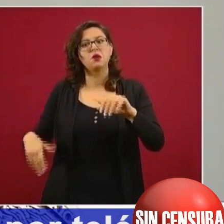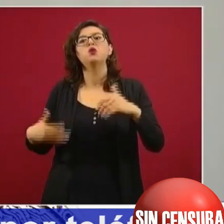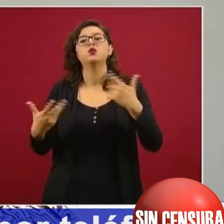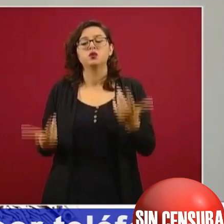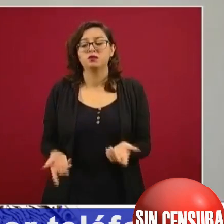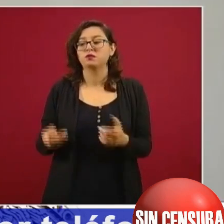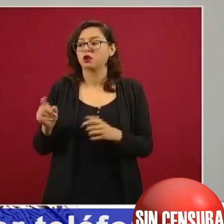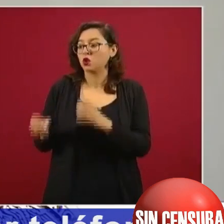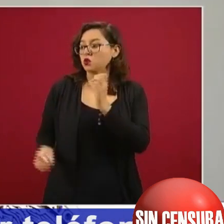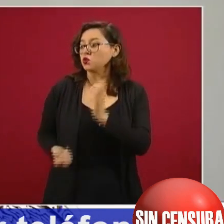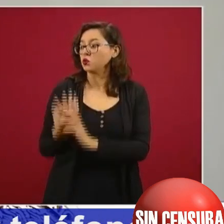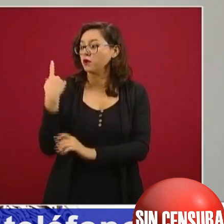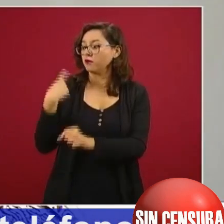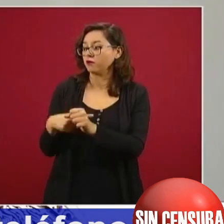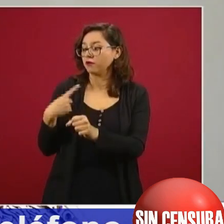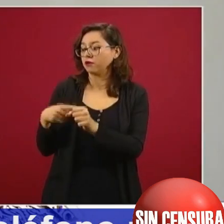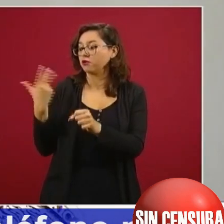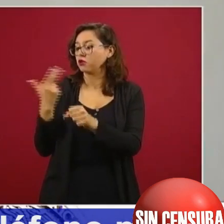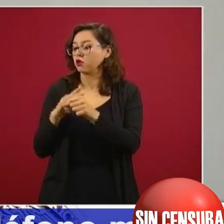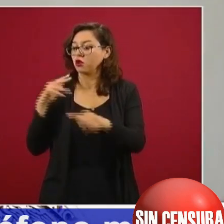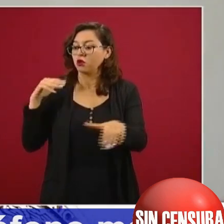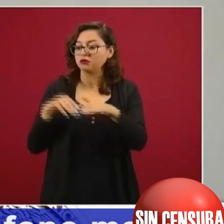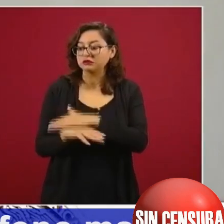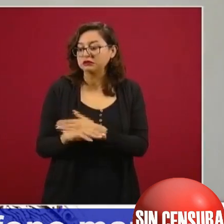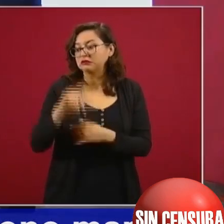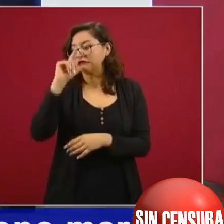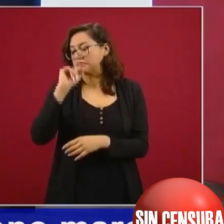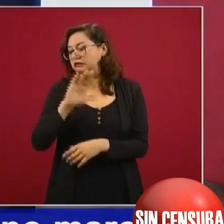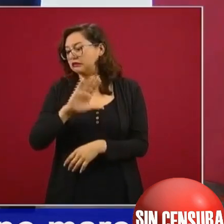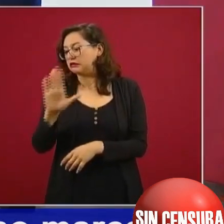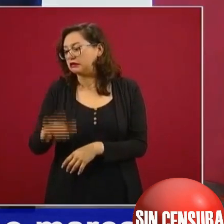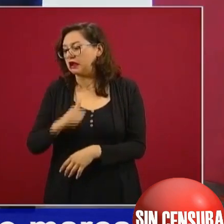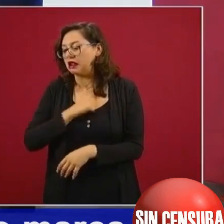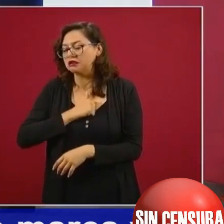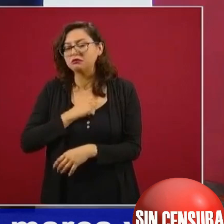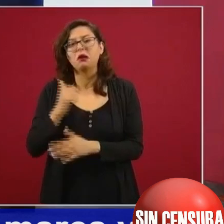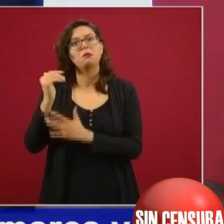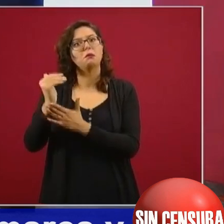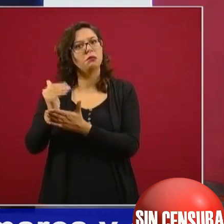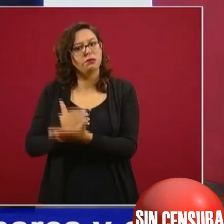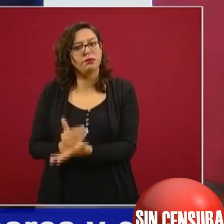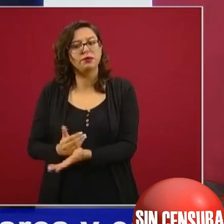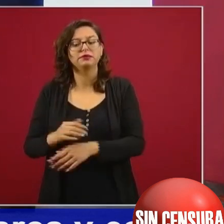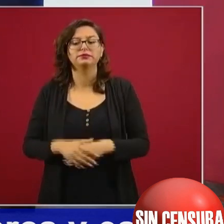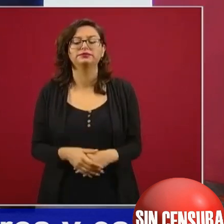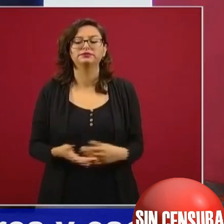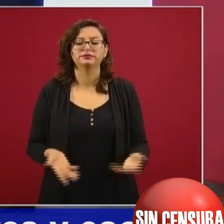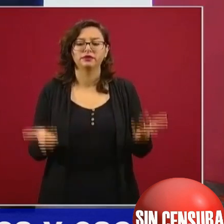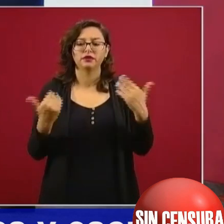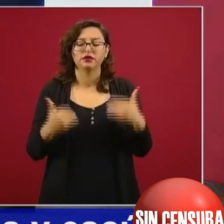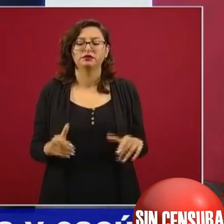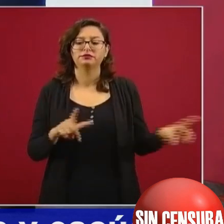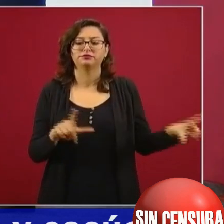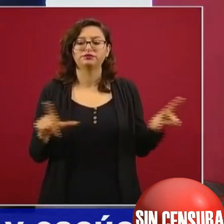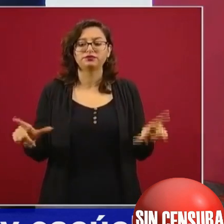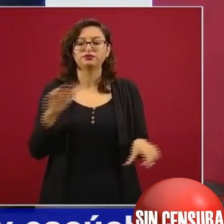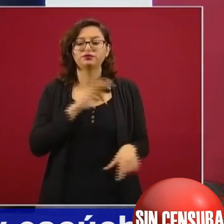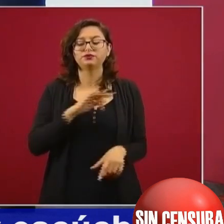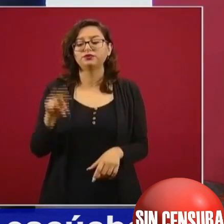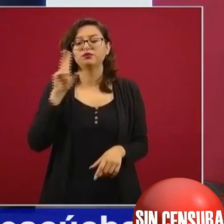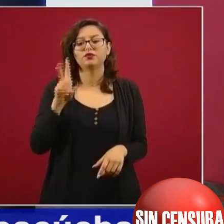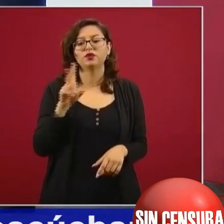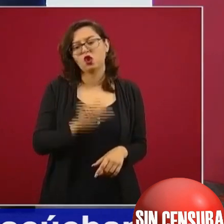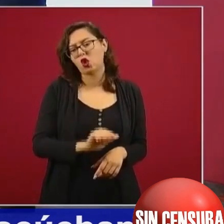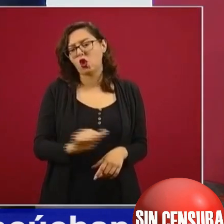casos como en la hospitalización y como las muy lamentables defunciones. En la siguiente imagen lo que vemos es